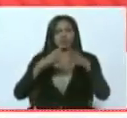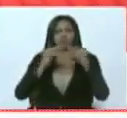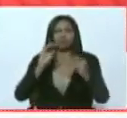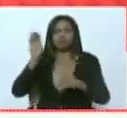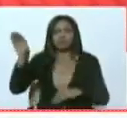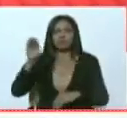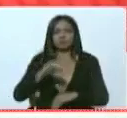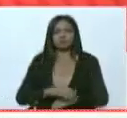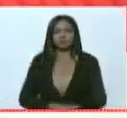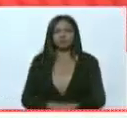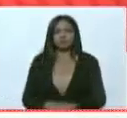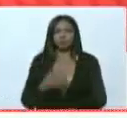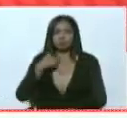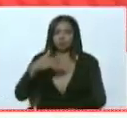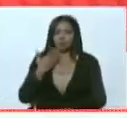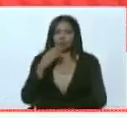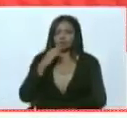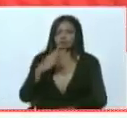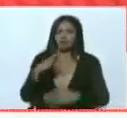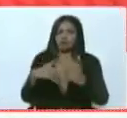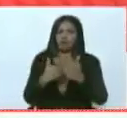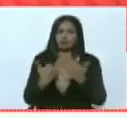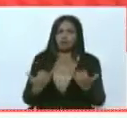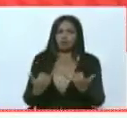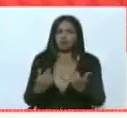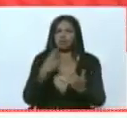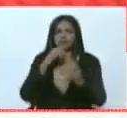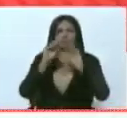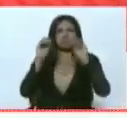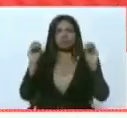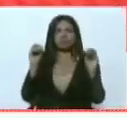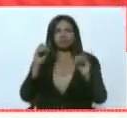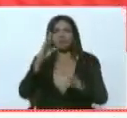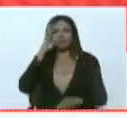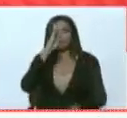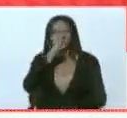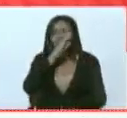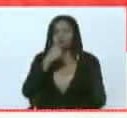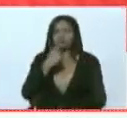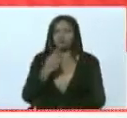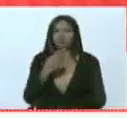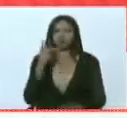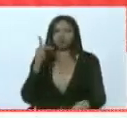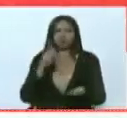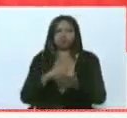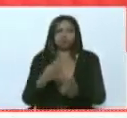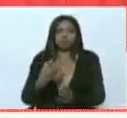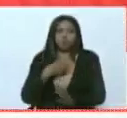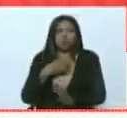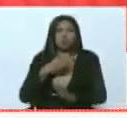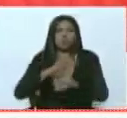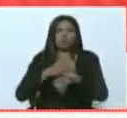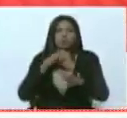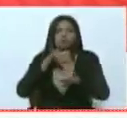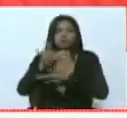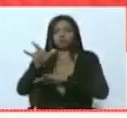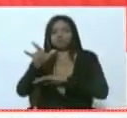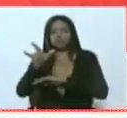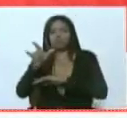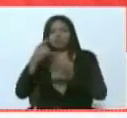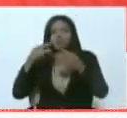país. Y yo puedo decir hoy, y le digo al compañero Diosdado Cabello, que no pudo venir a este acto porque está en el interior del